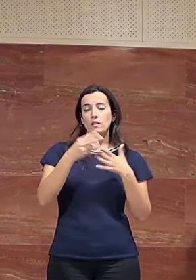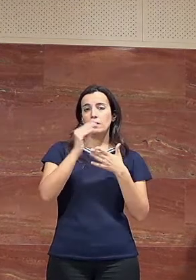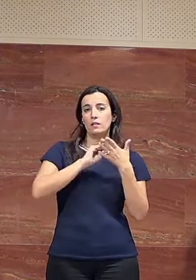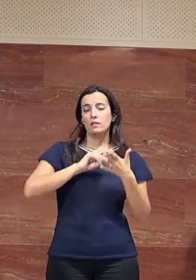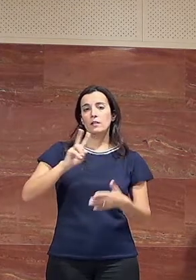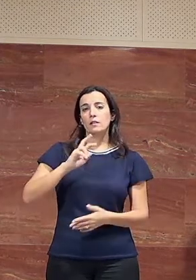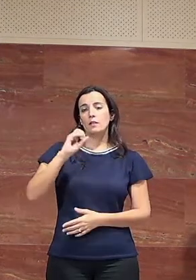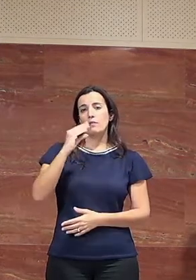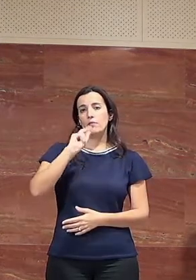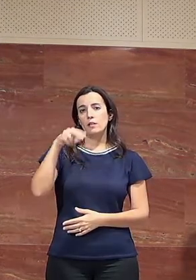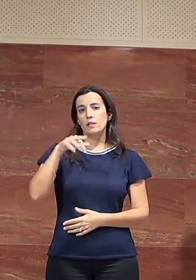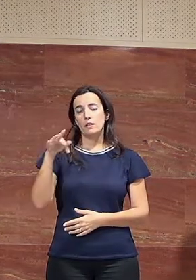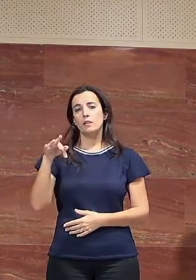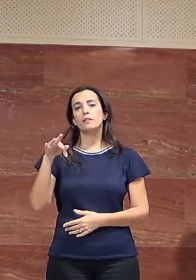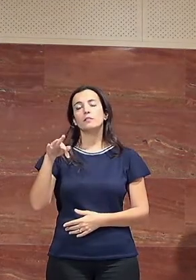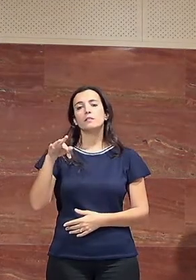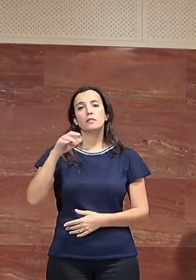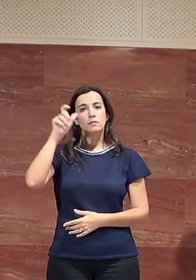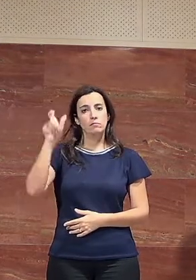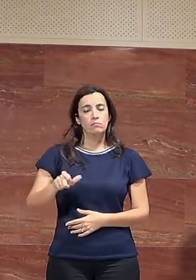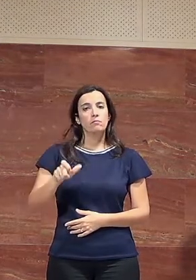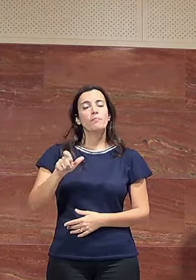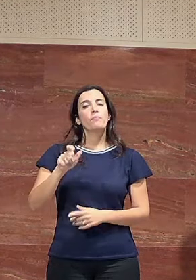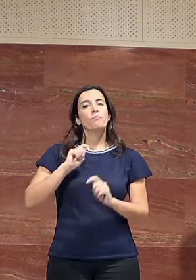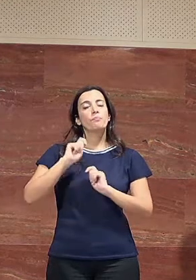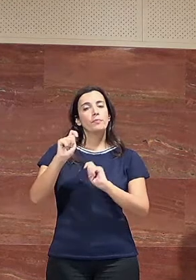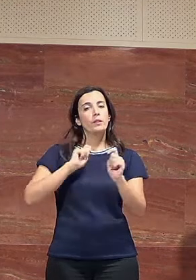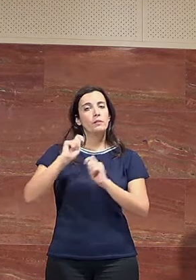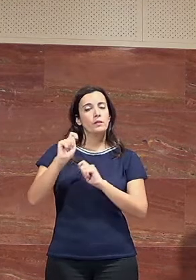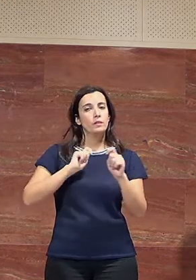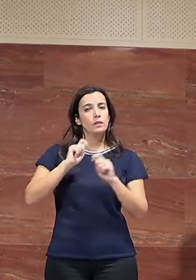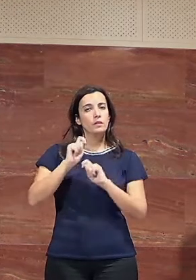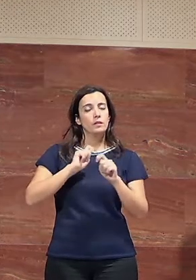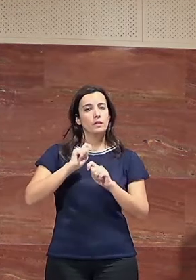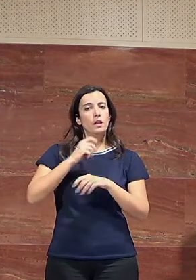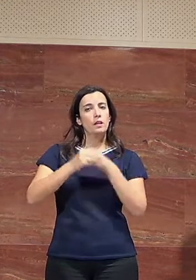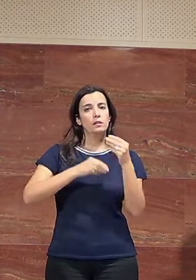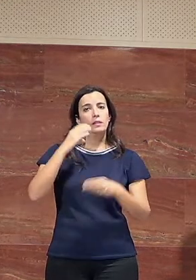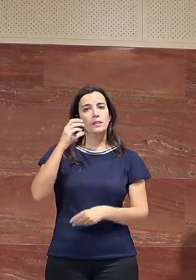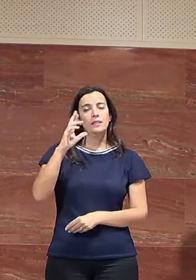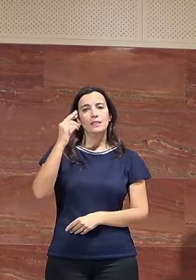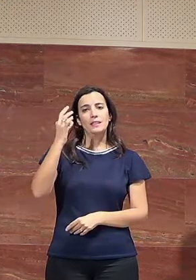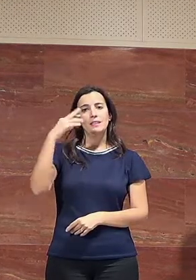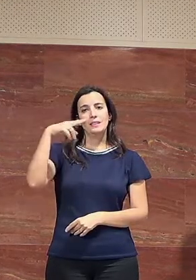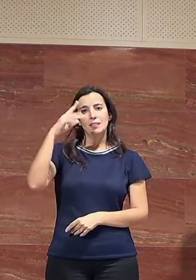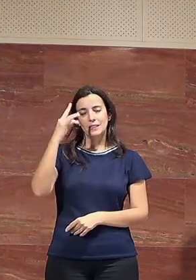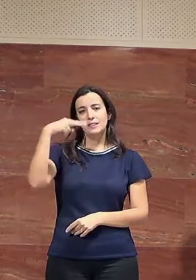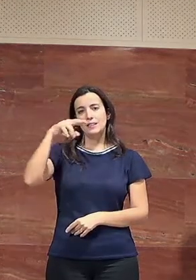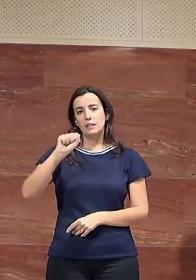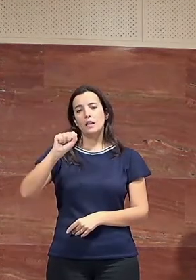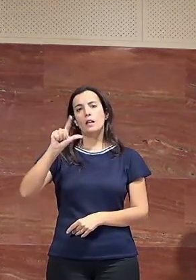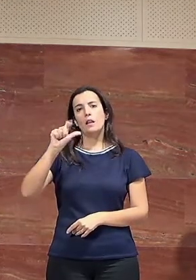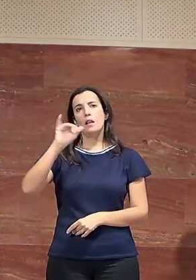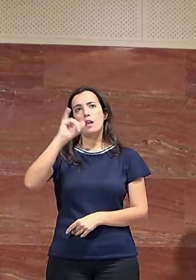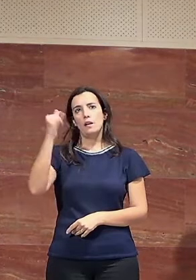Vicent Barín Pichón. La entrevista está hecha por Cristina Larraz, compañera nuestra del centro y que está